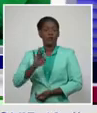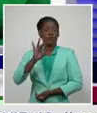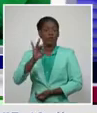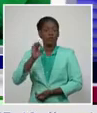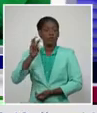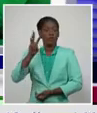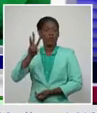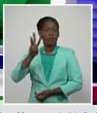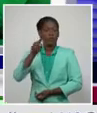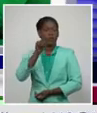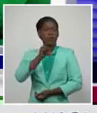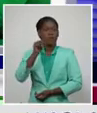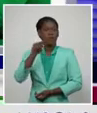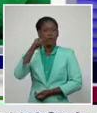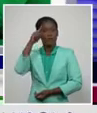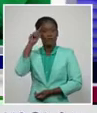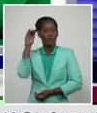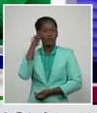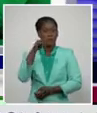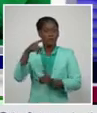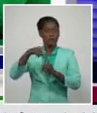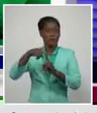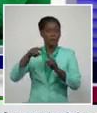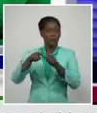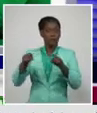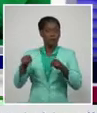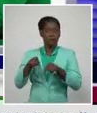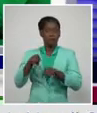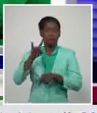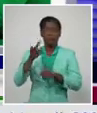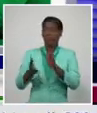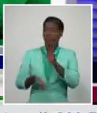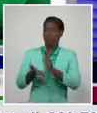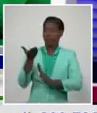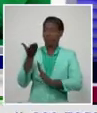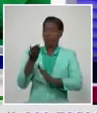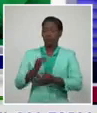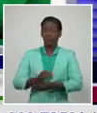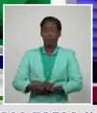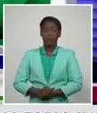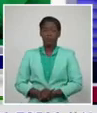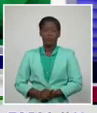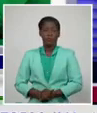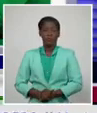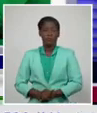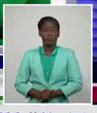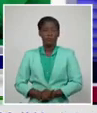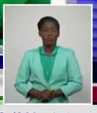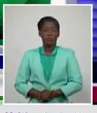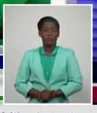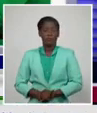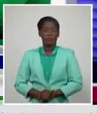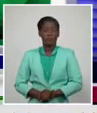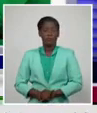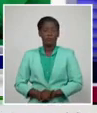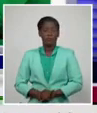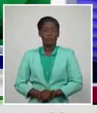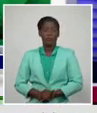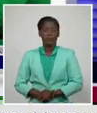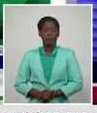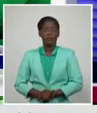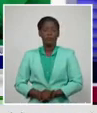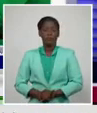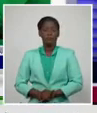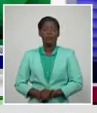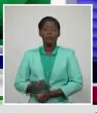en terapia intensiva, 9 más que el día anterior. Se incrementan los críticos a